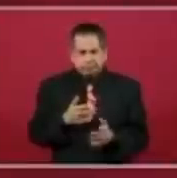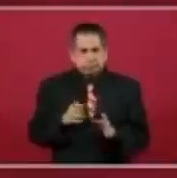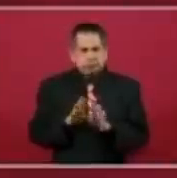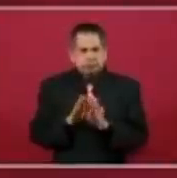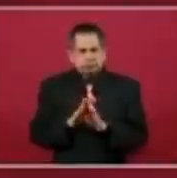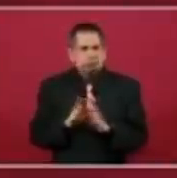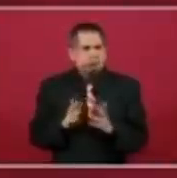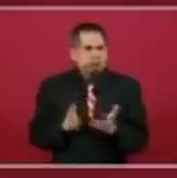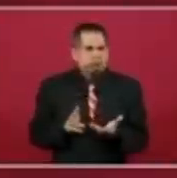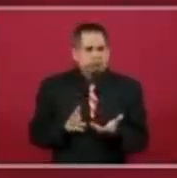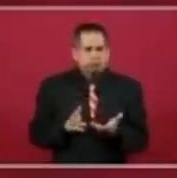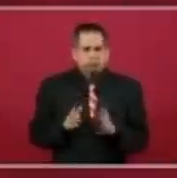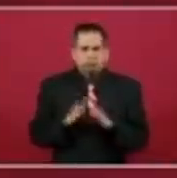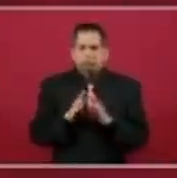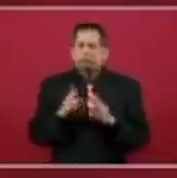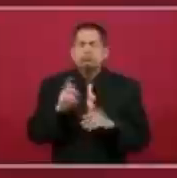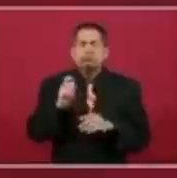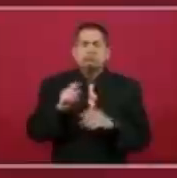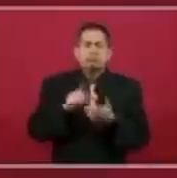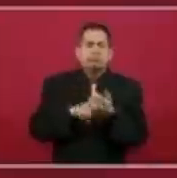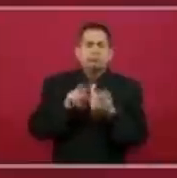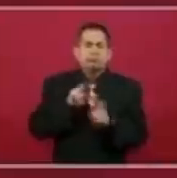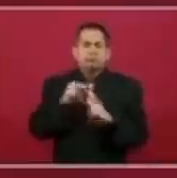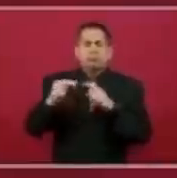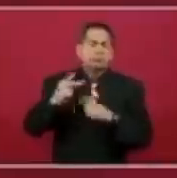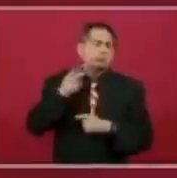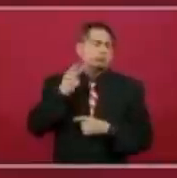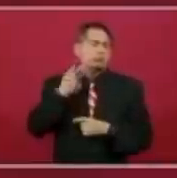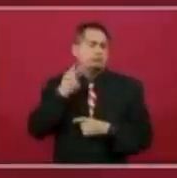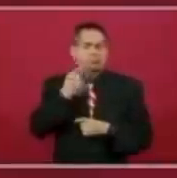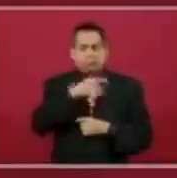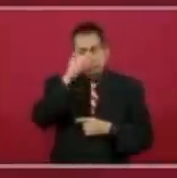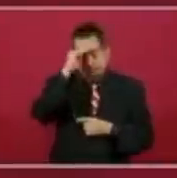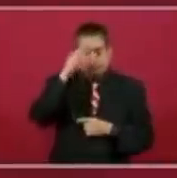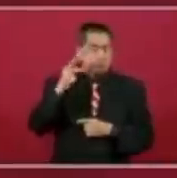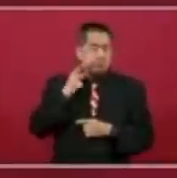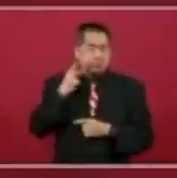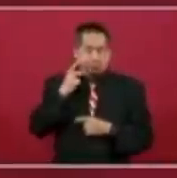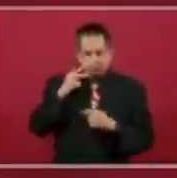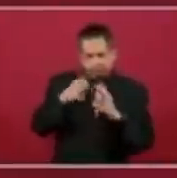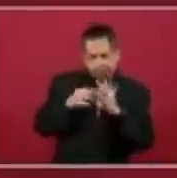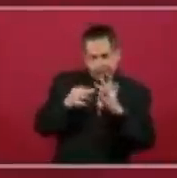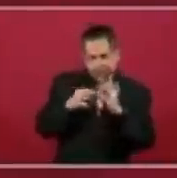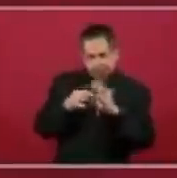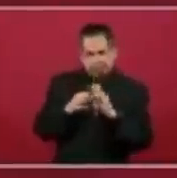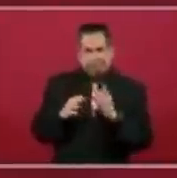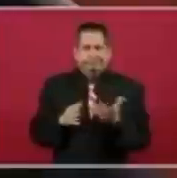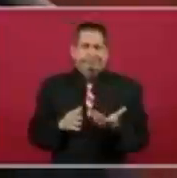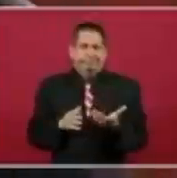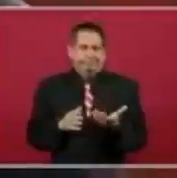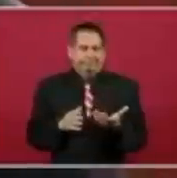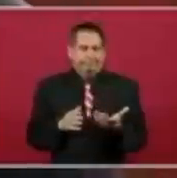como un asunto político, quieren ellos